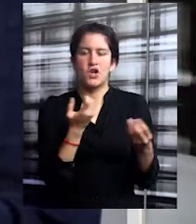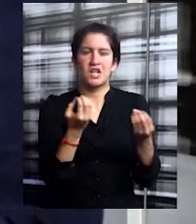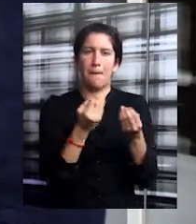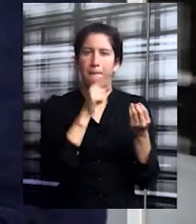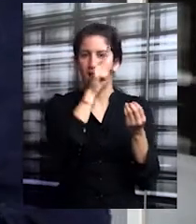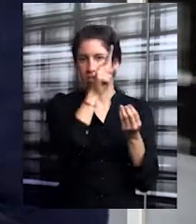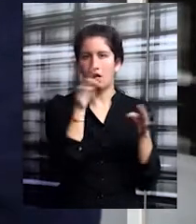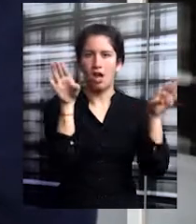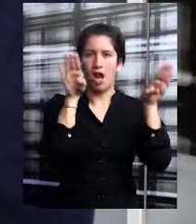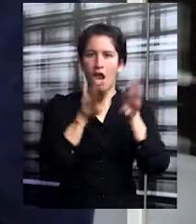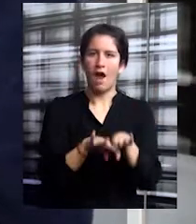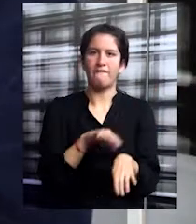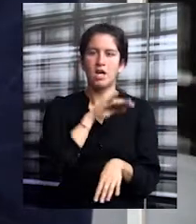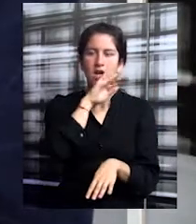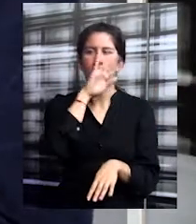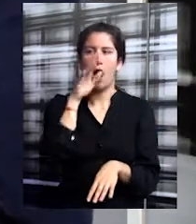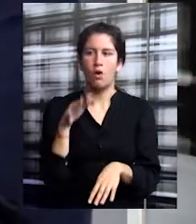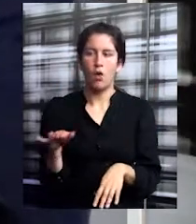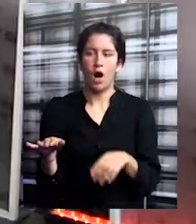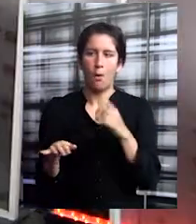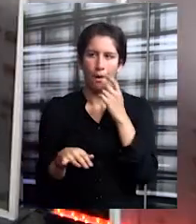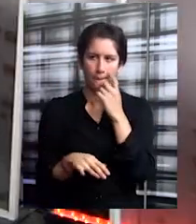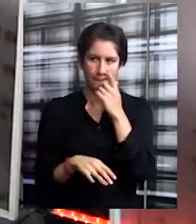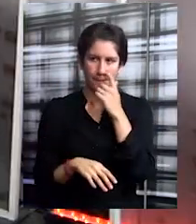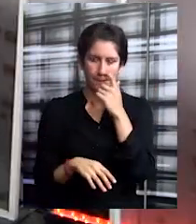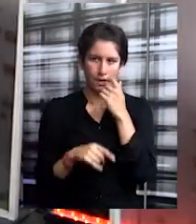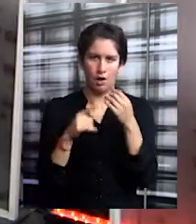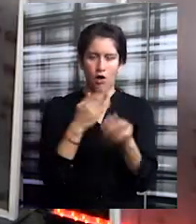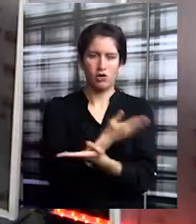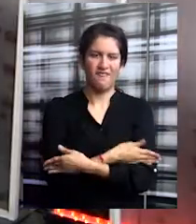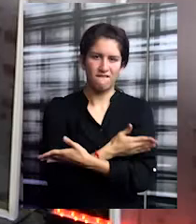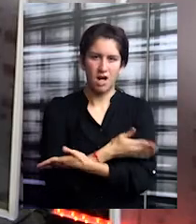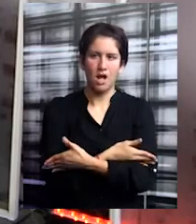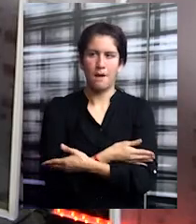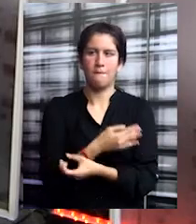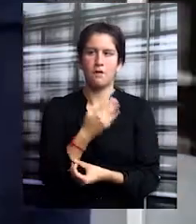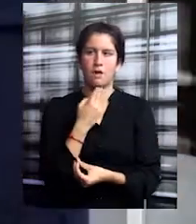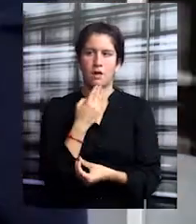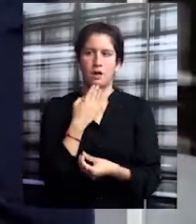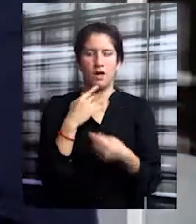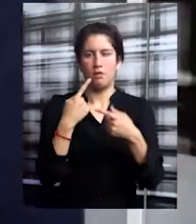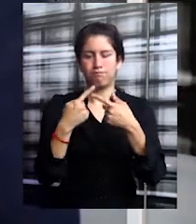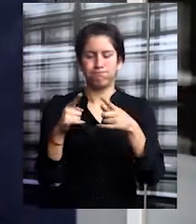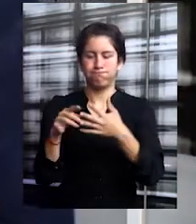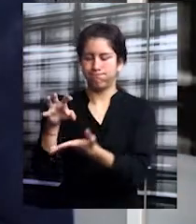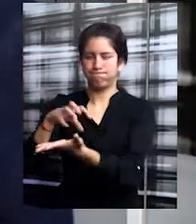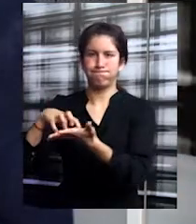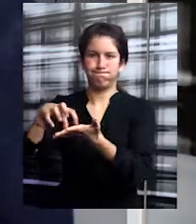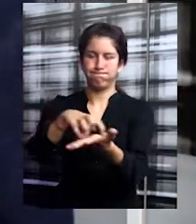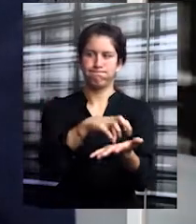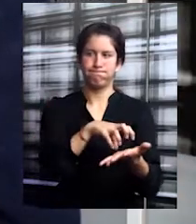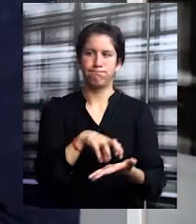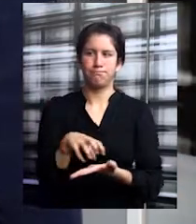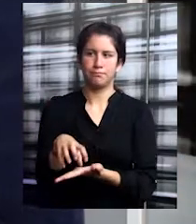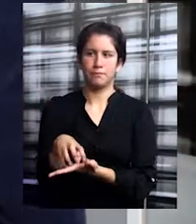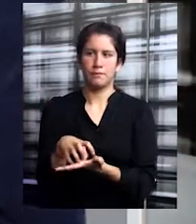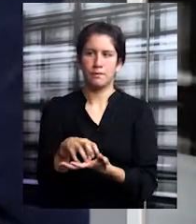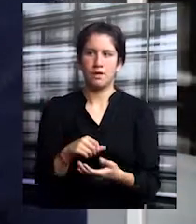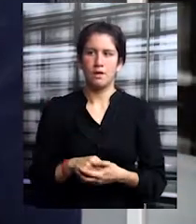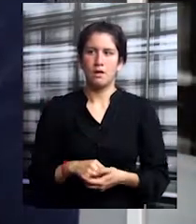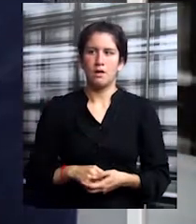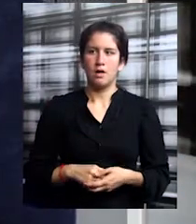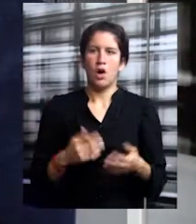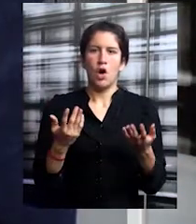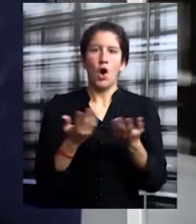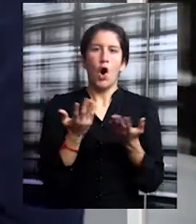pasa en Aconcagua, informamos de lo que pasa en San Felipe, lo que pasa acá en este sector, pero siempre es bueno saber de primera